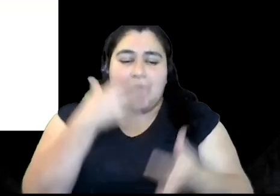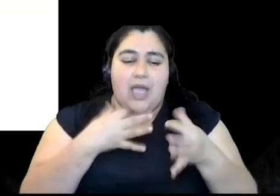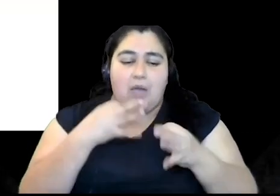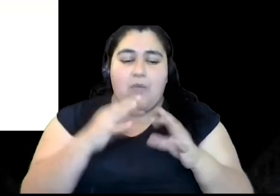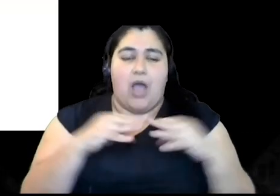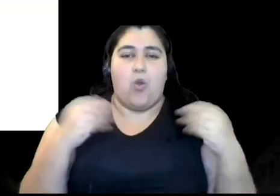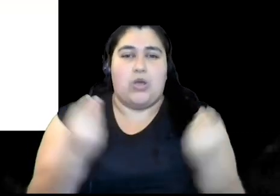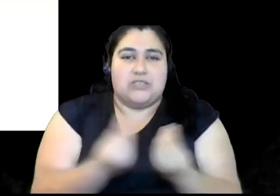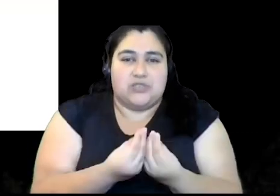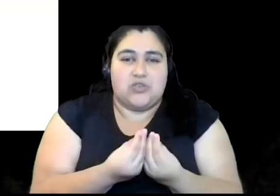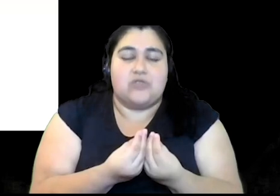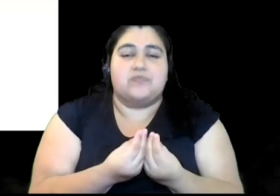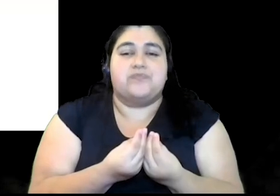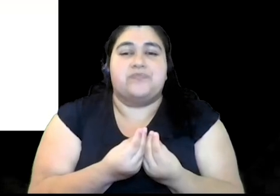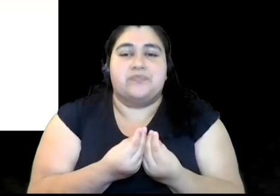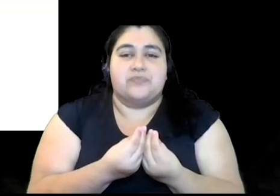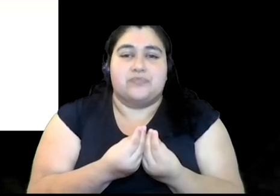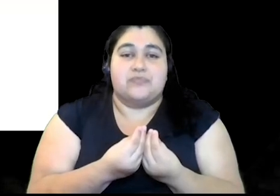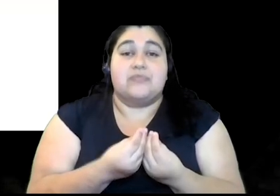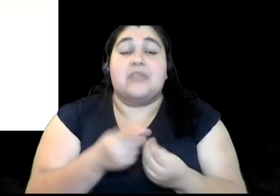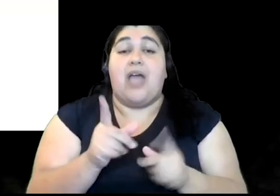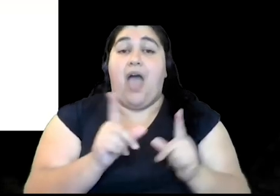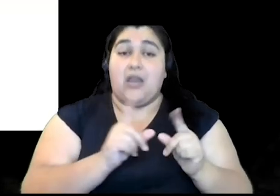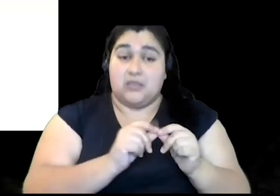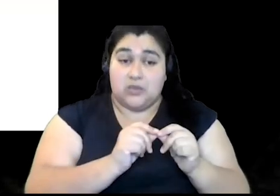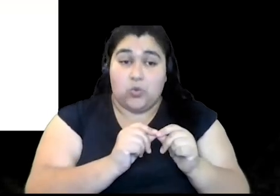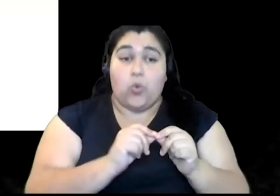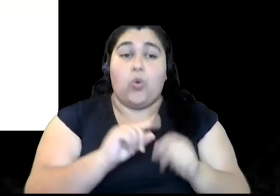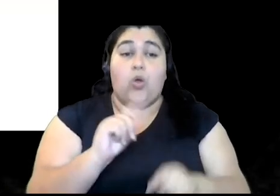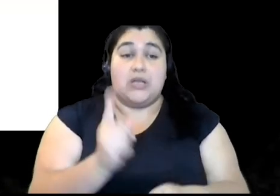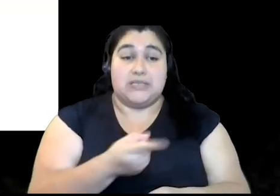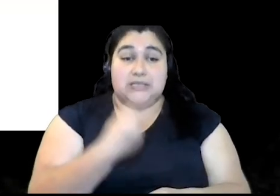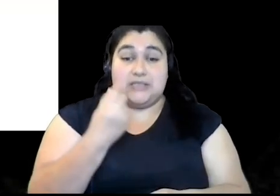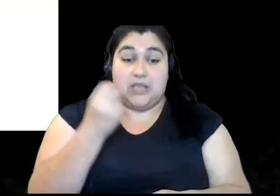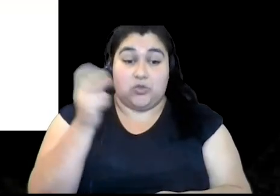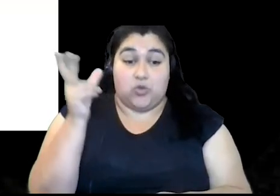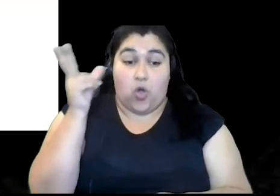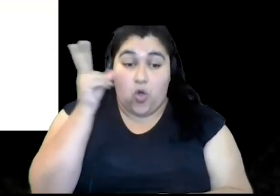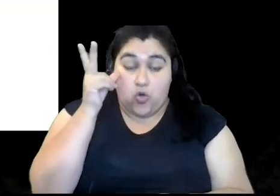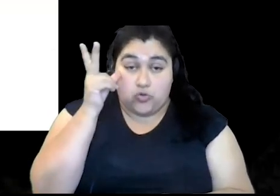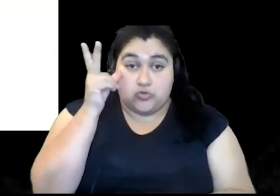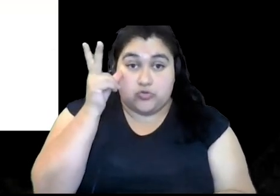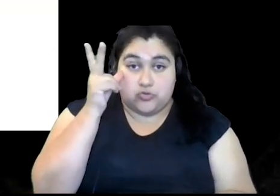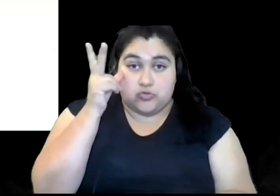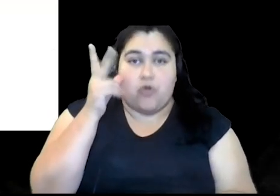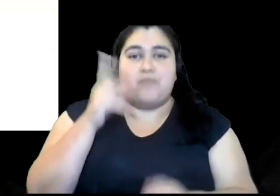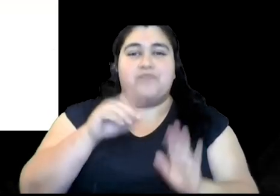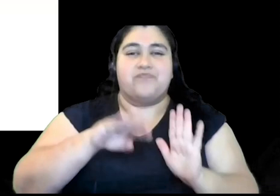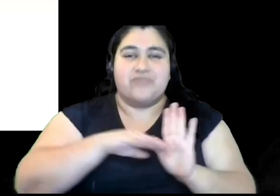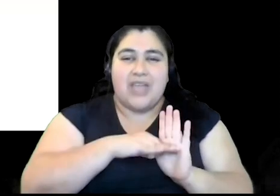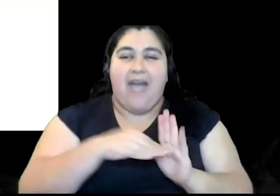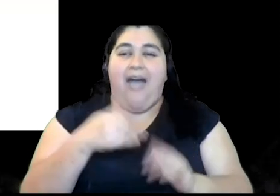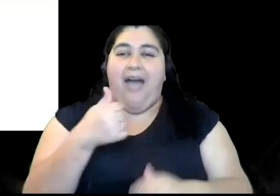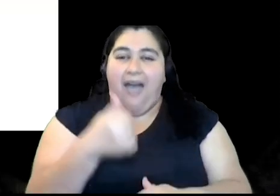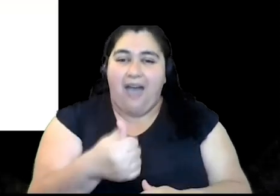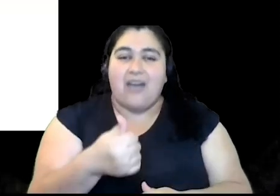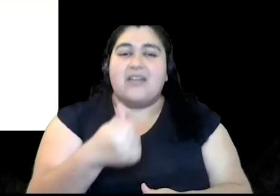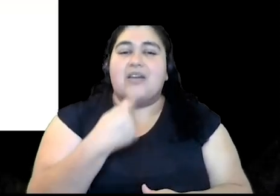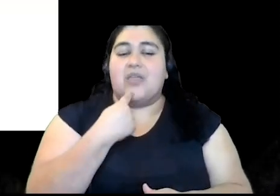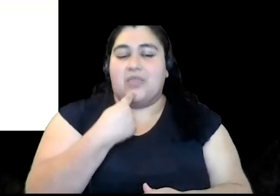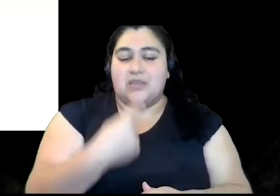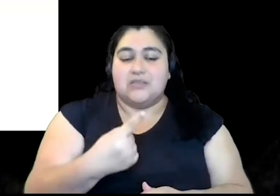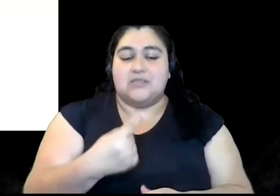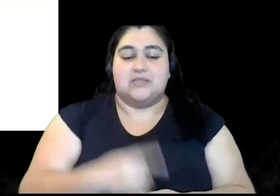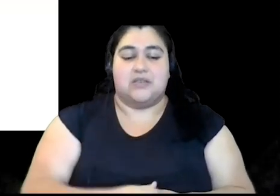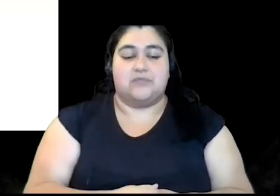de ajuste por inflación, el artículo 108, inciso A de la ley,